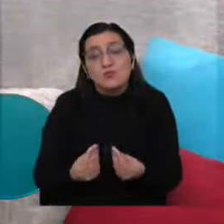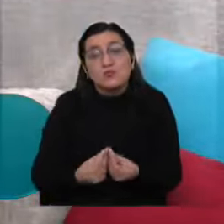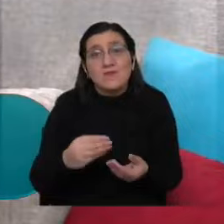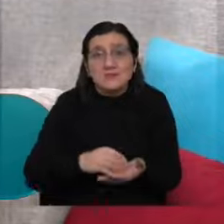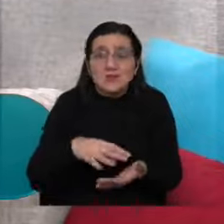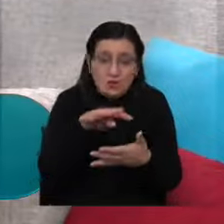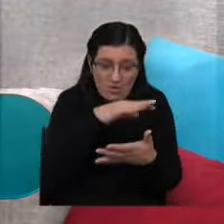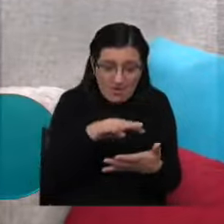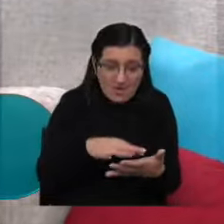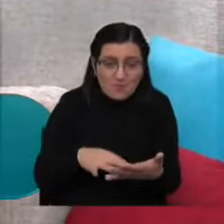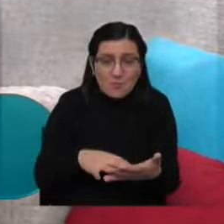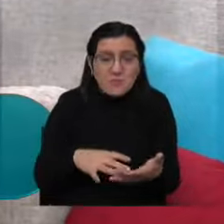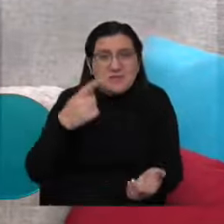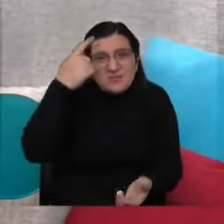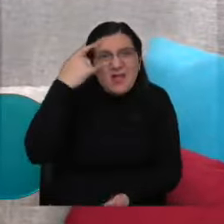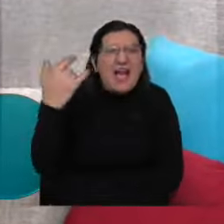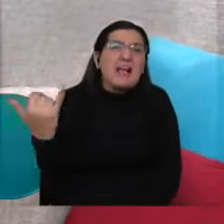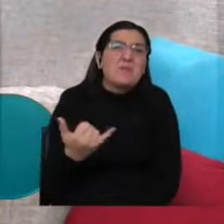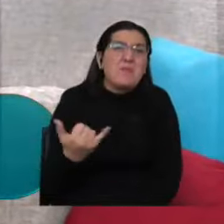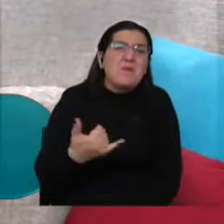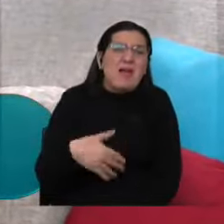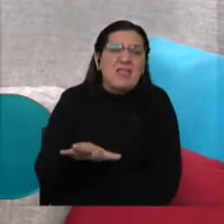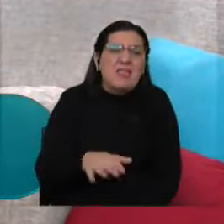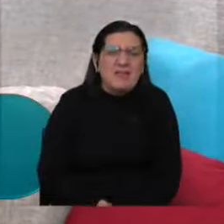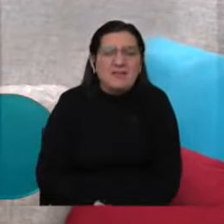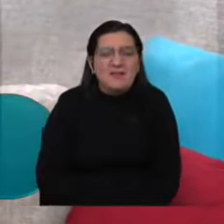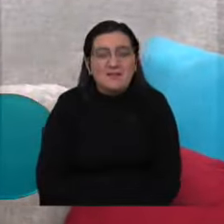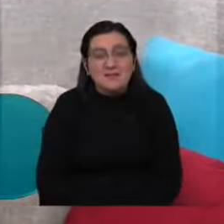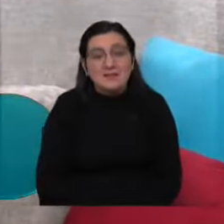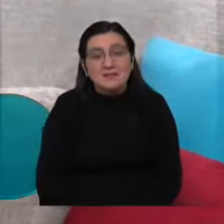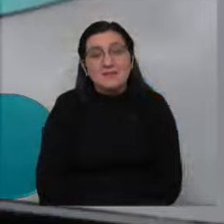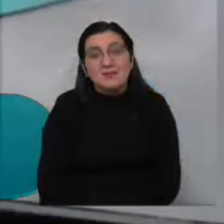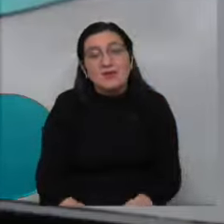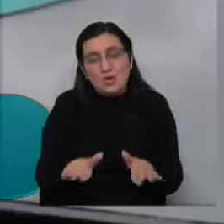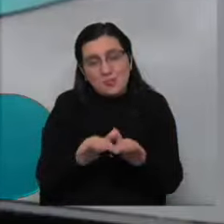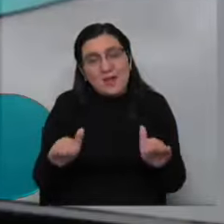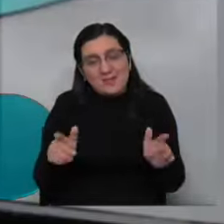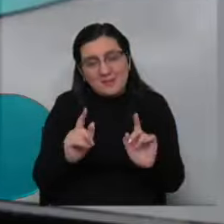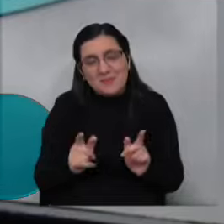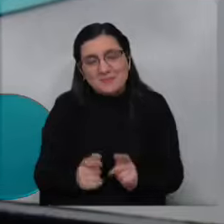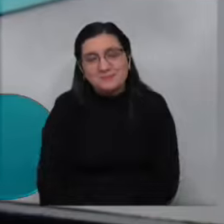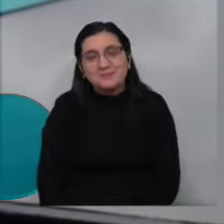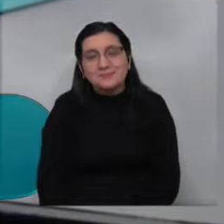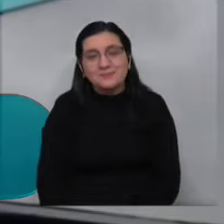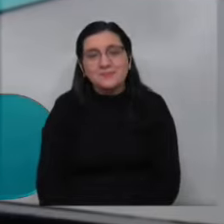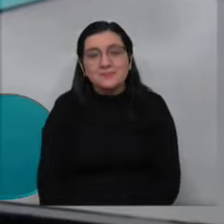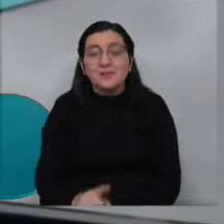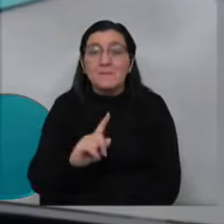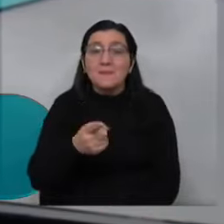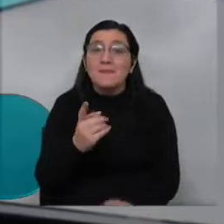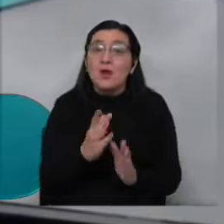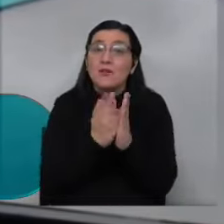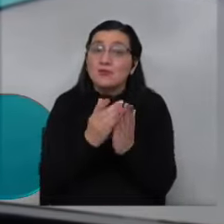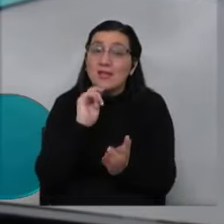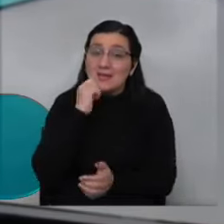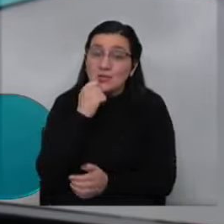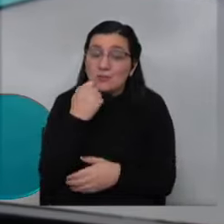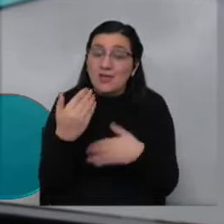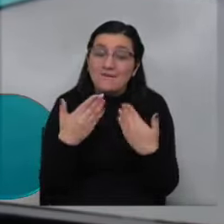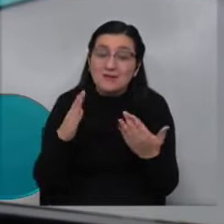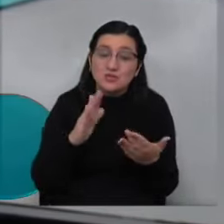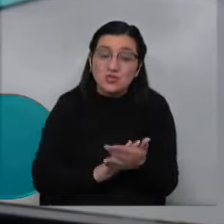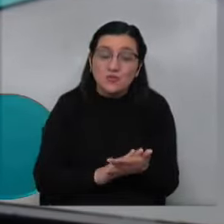y decimos qué pada esto no que está bien que que es es normal igual la primera época Está linda eh el primer libro está lindo Porque habla de naturaleza